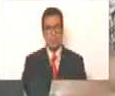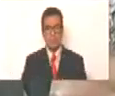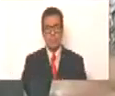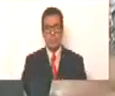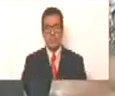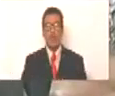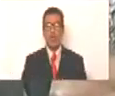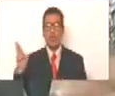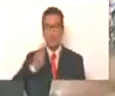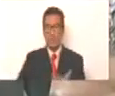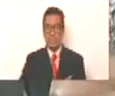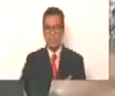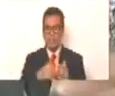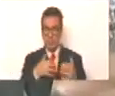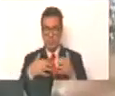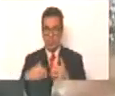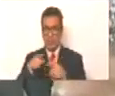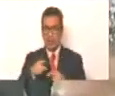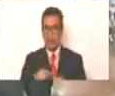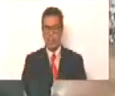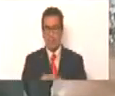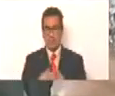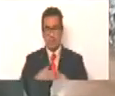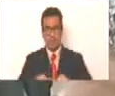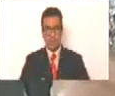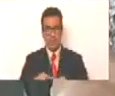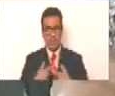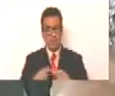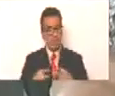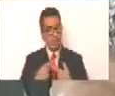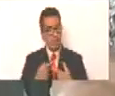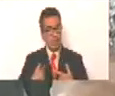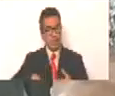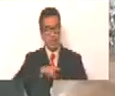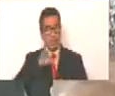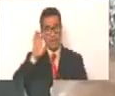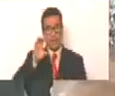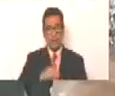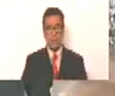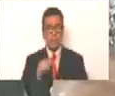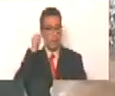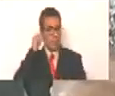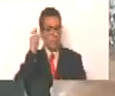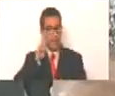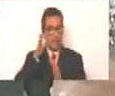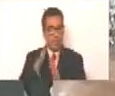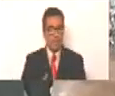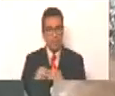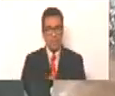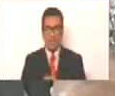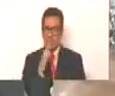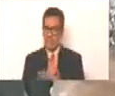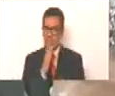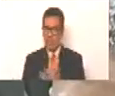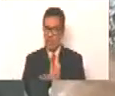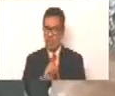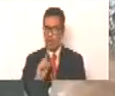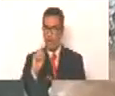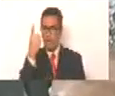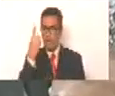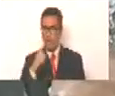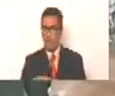la batalla por la soberanía y la independencia de nuestra patria. Es la mujer venezolana que siempre ha estado en la primera línea